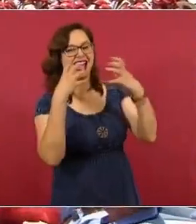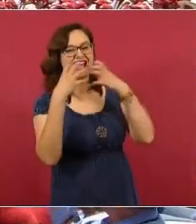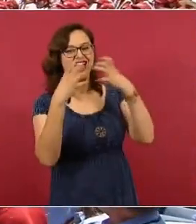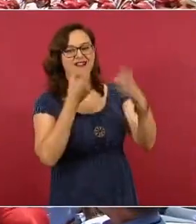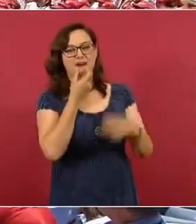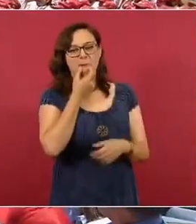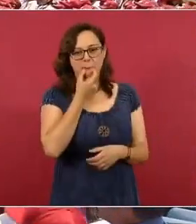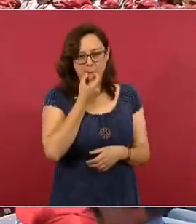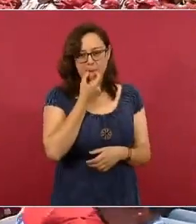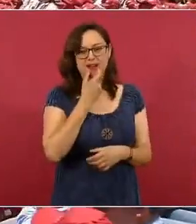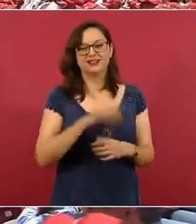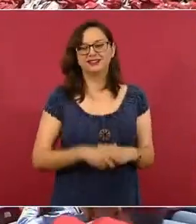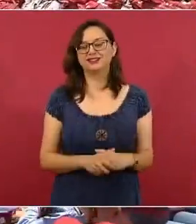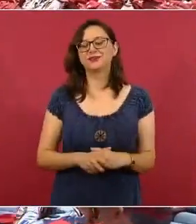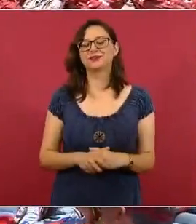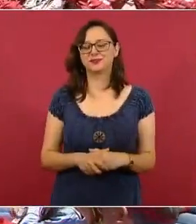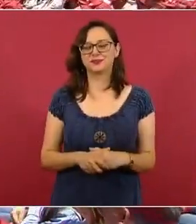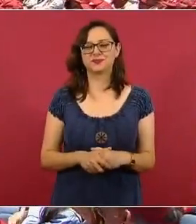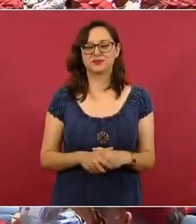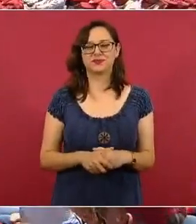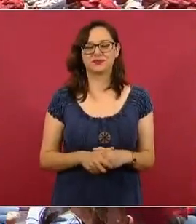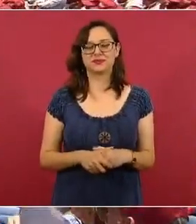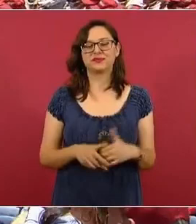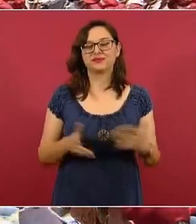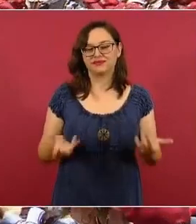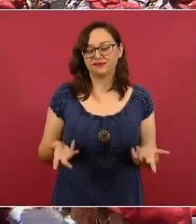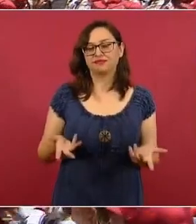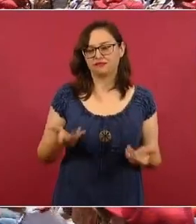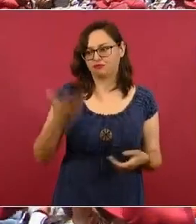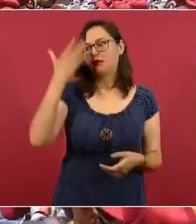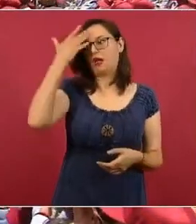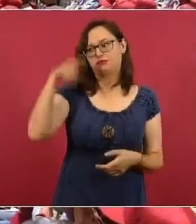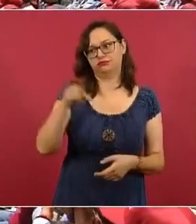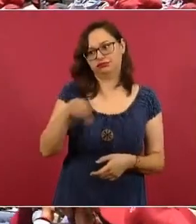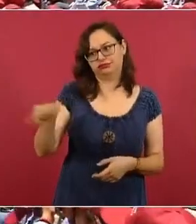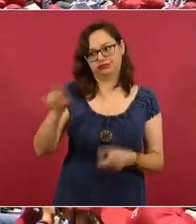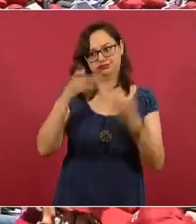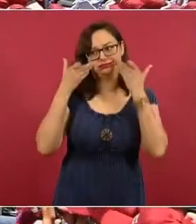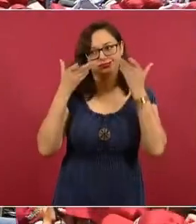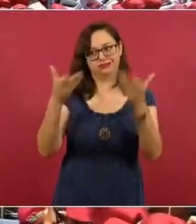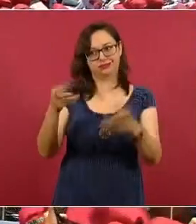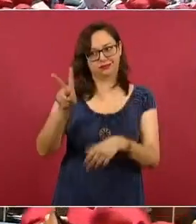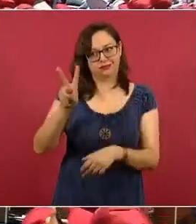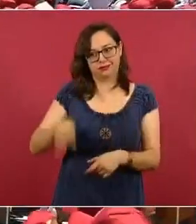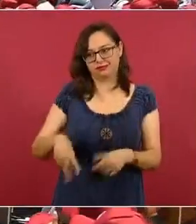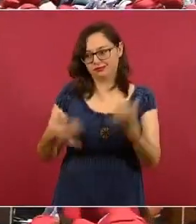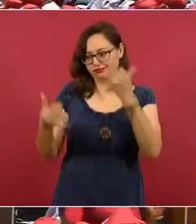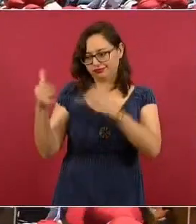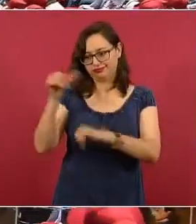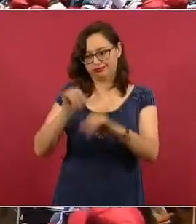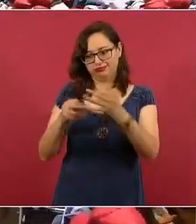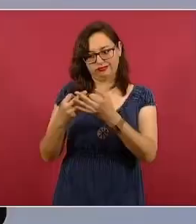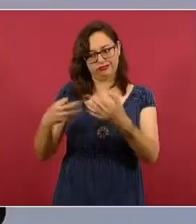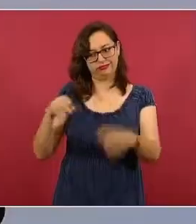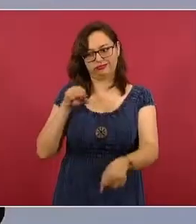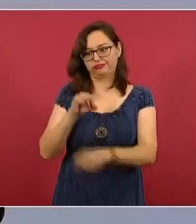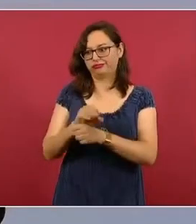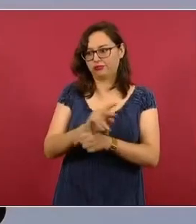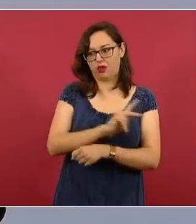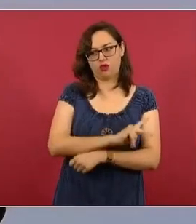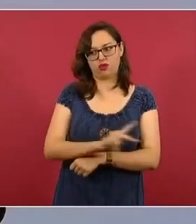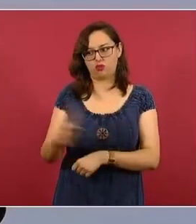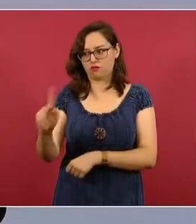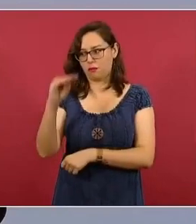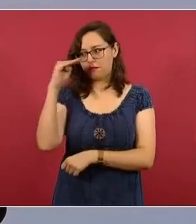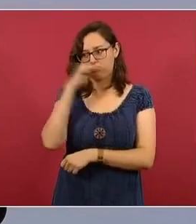que se han entregado los fertilizantes a todos los productores de Guerrero de